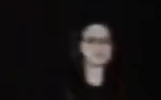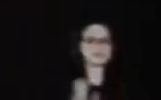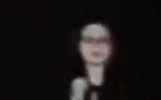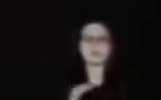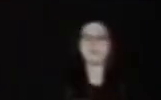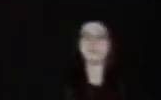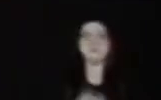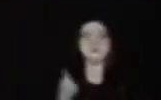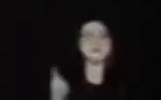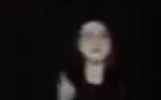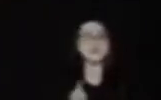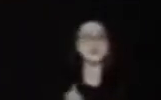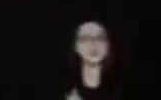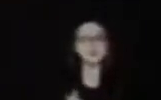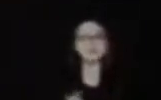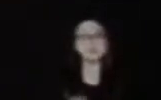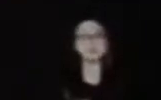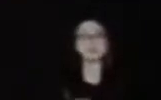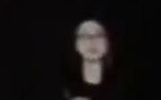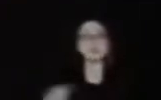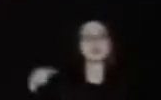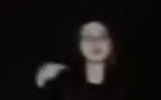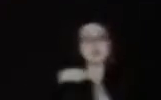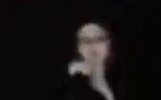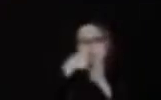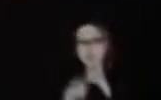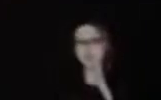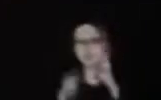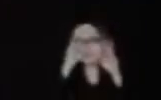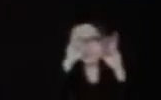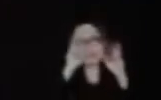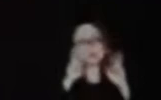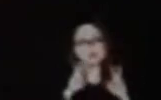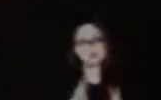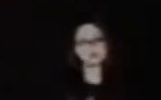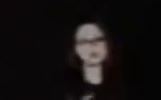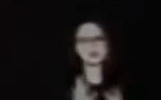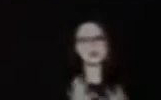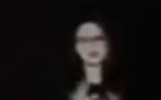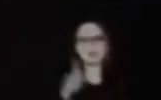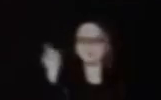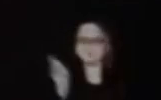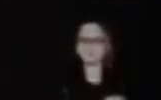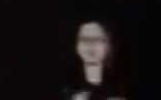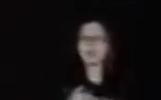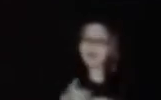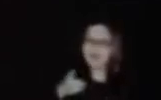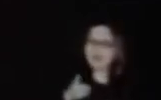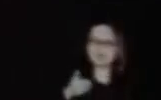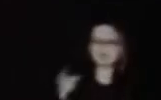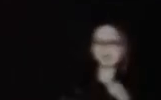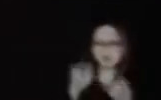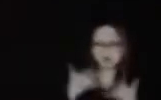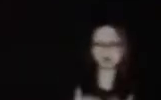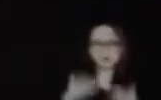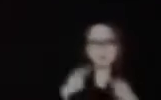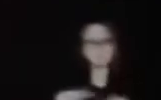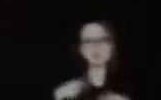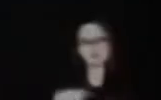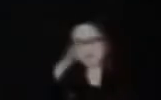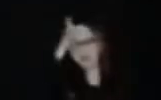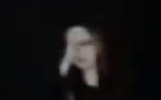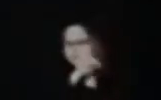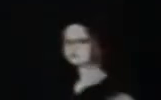porque todos estos asuntos se van a consultar a los ciudadanos.